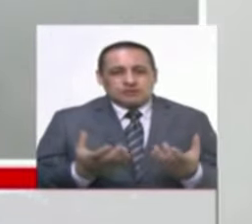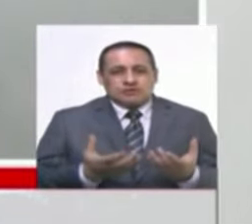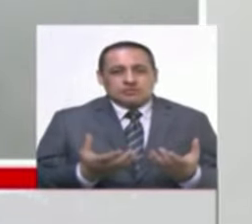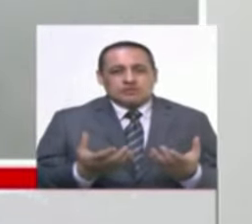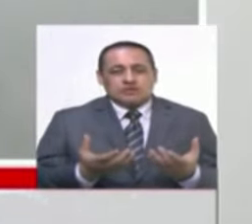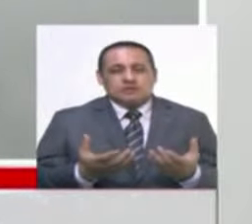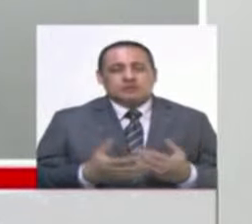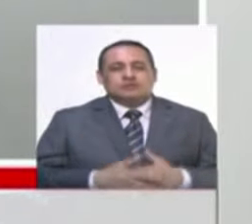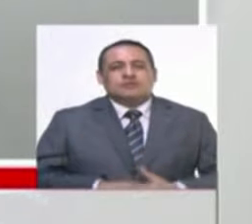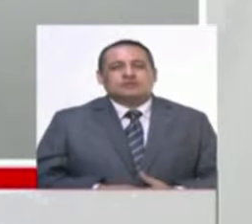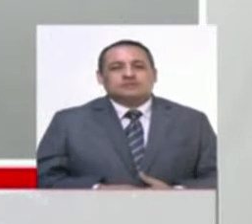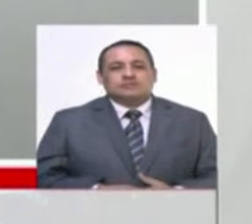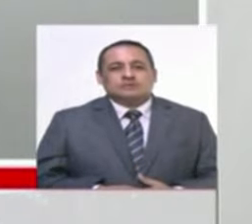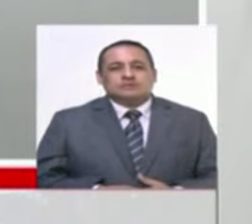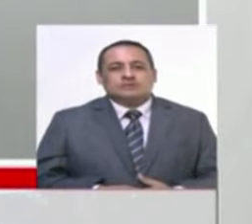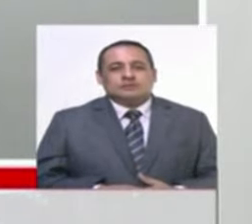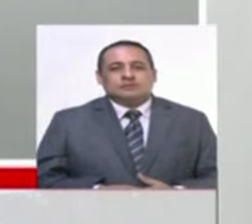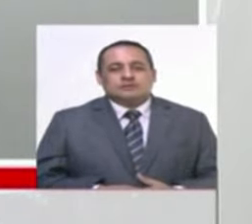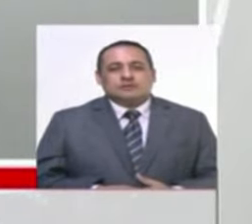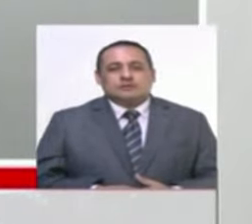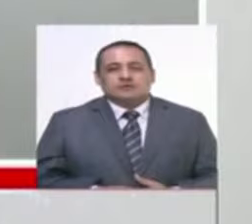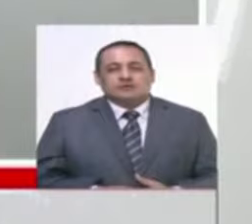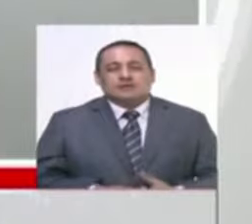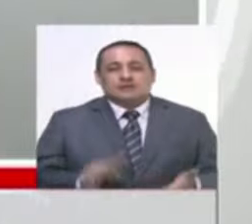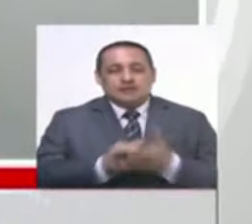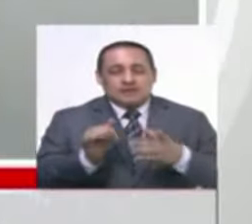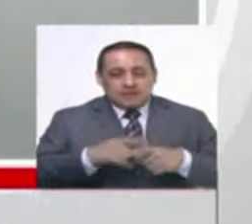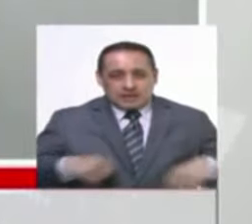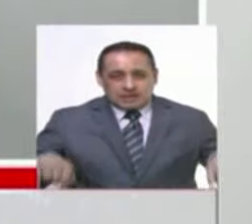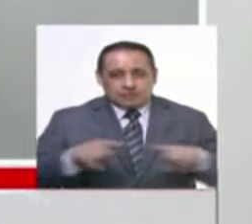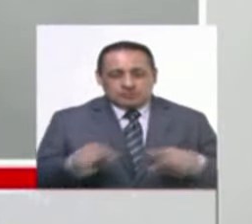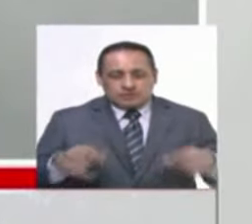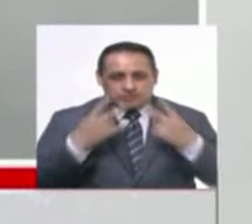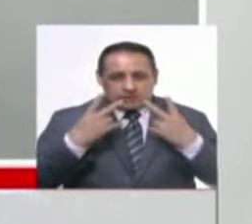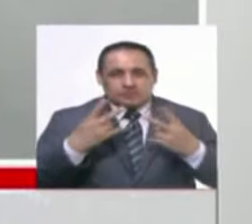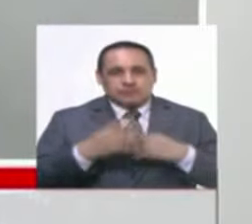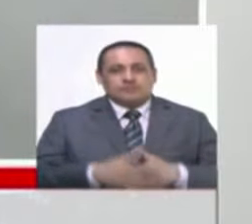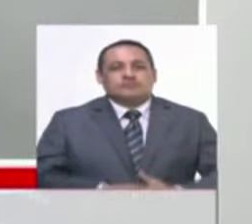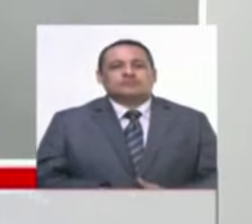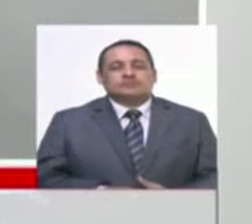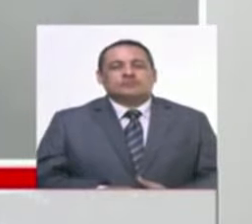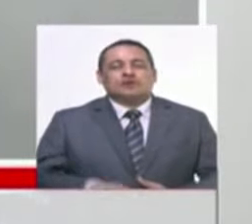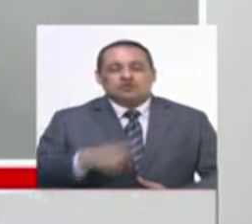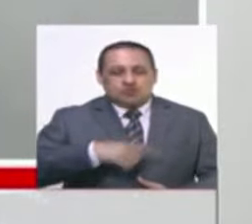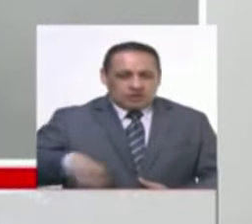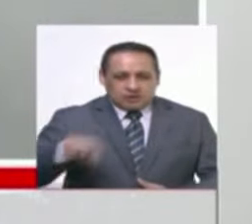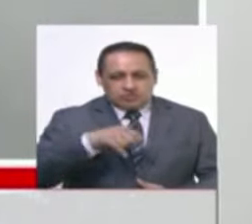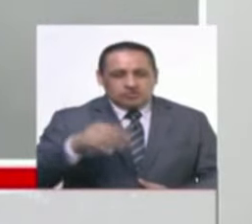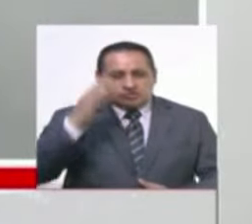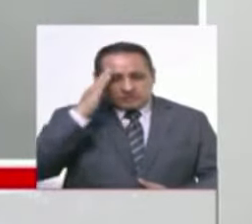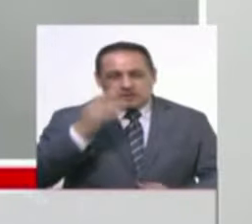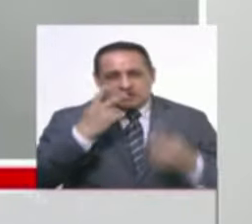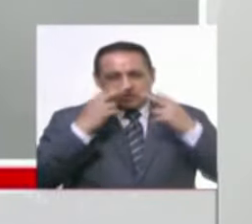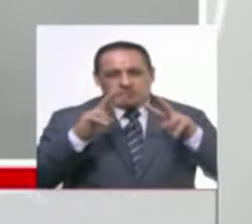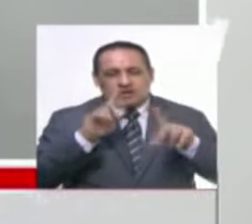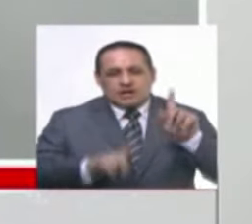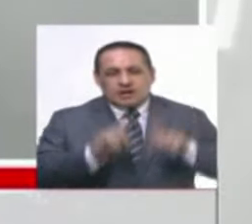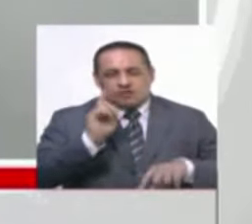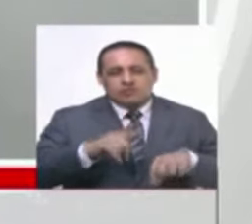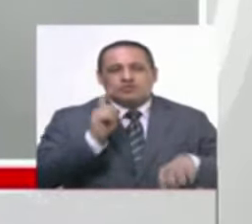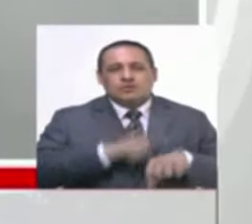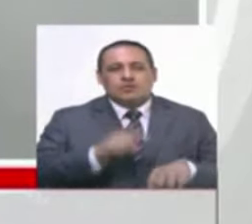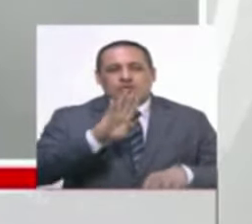la República, que ellos me están mirando. Estoy seguro que en algún momento